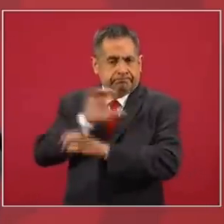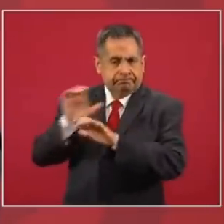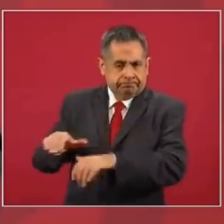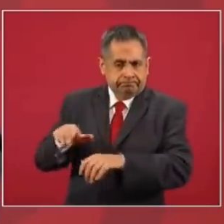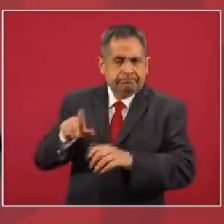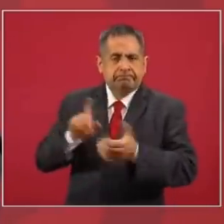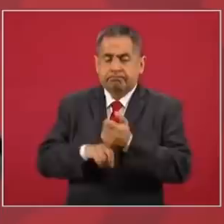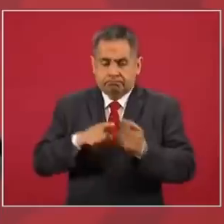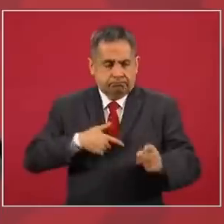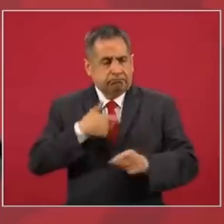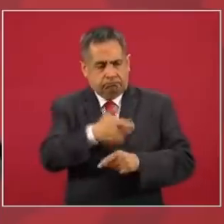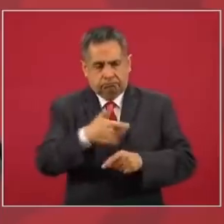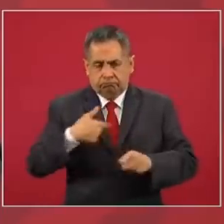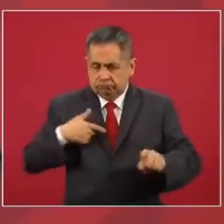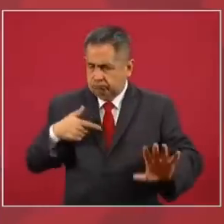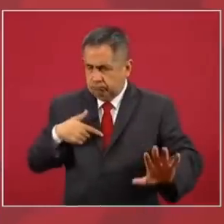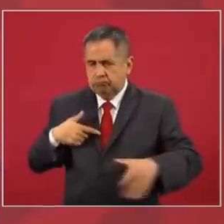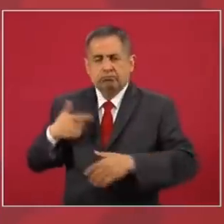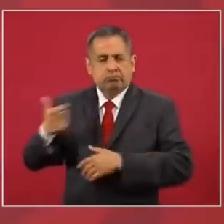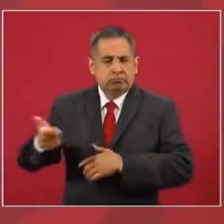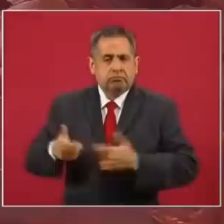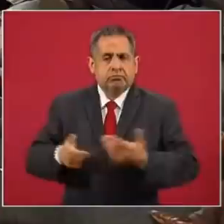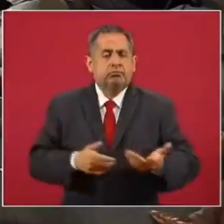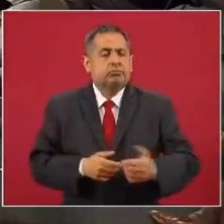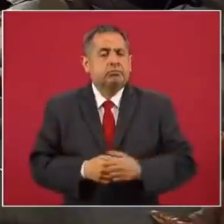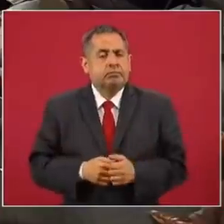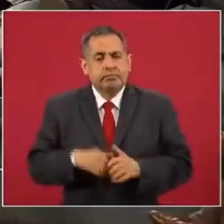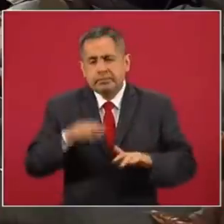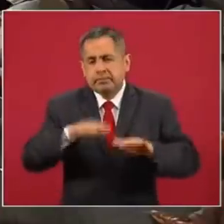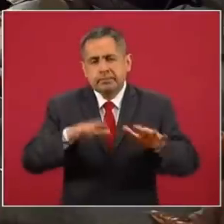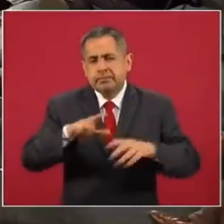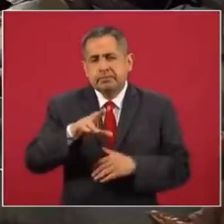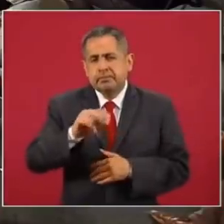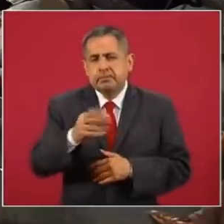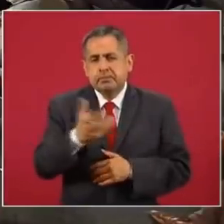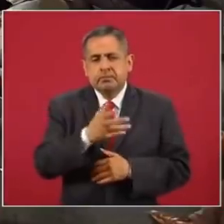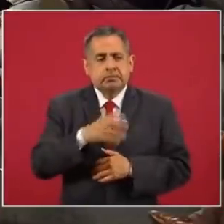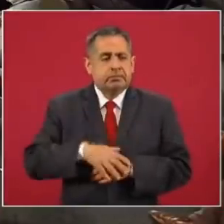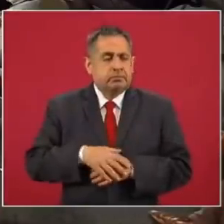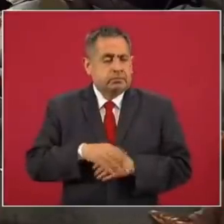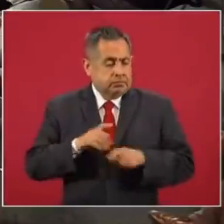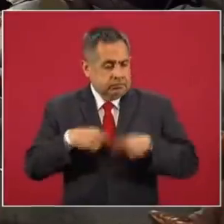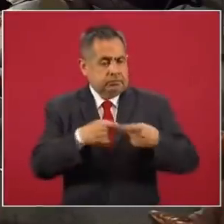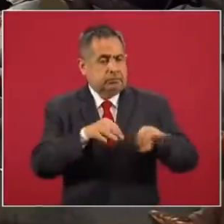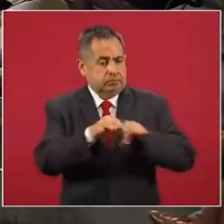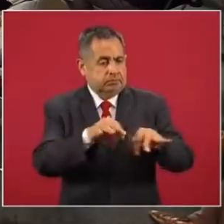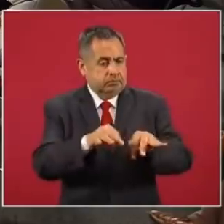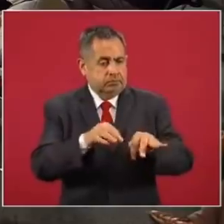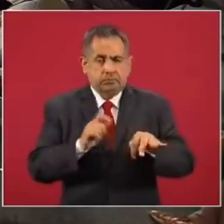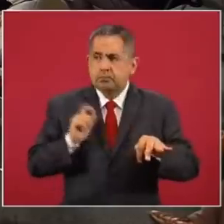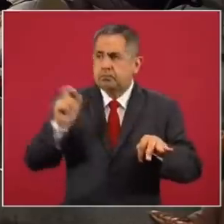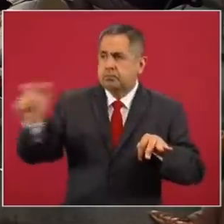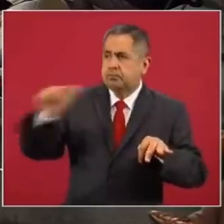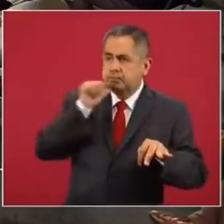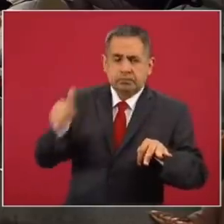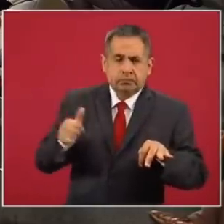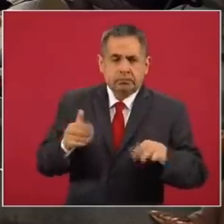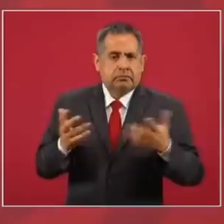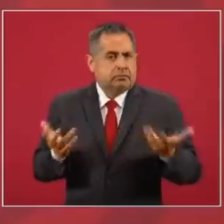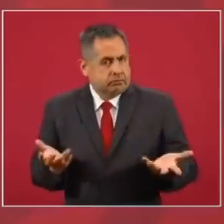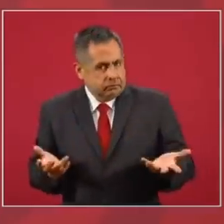eso a veces no se realiza por estas empresas